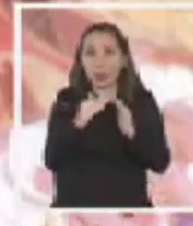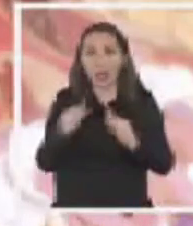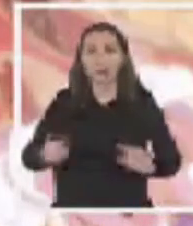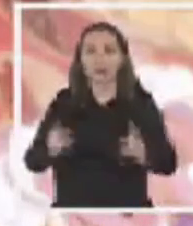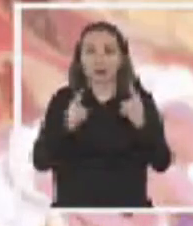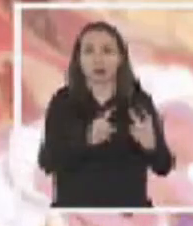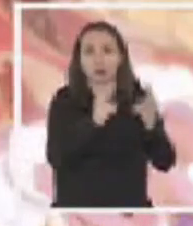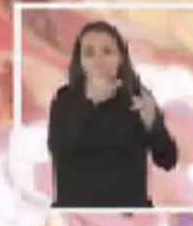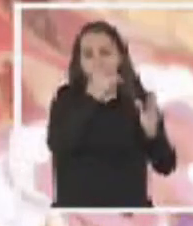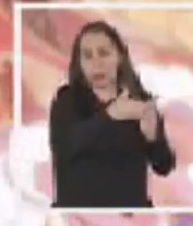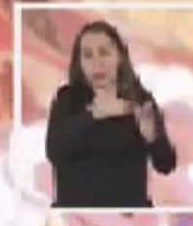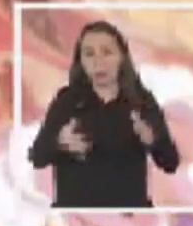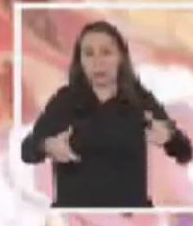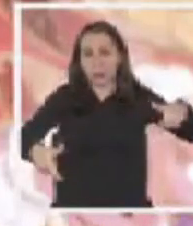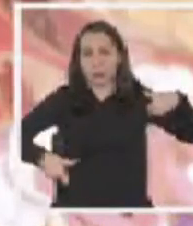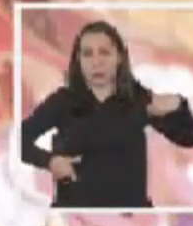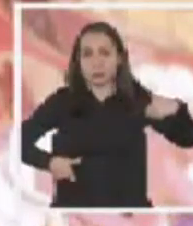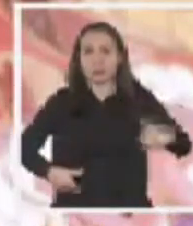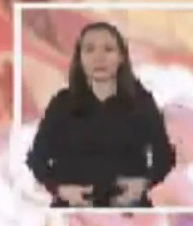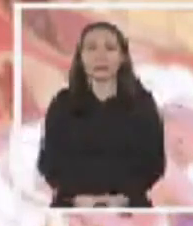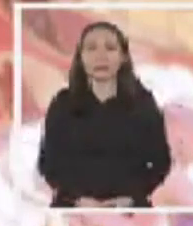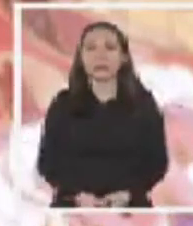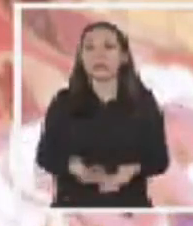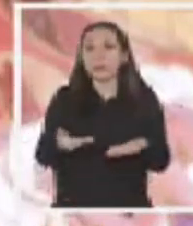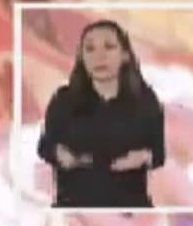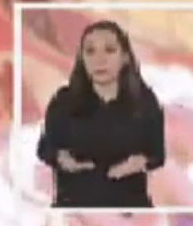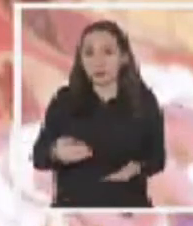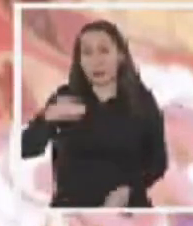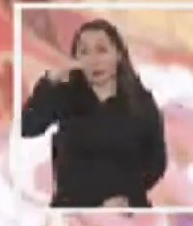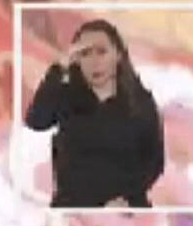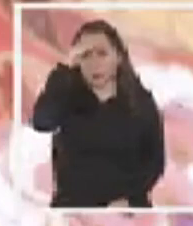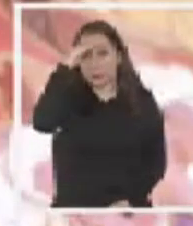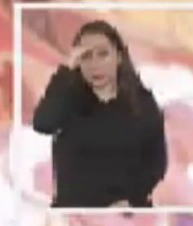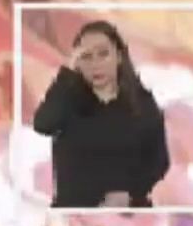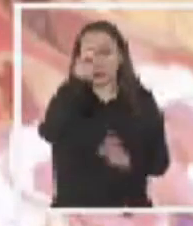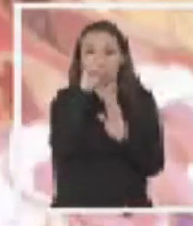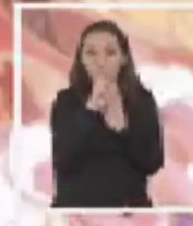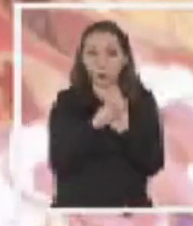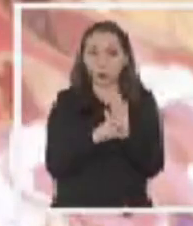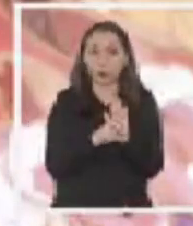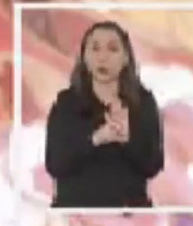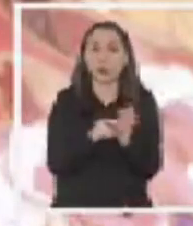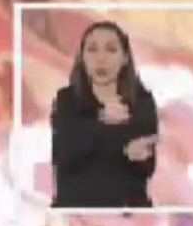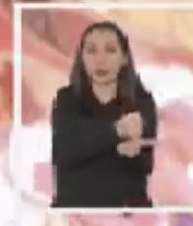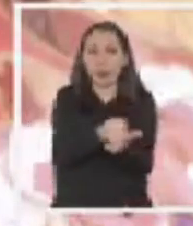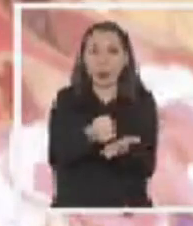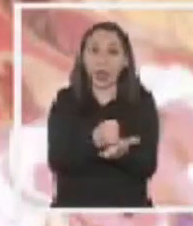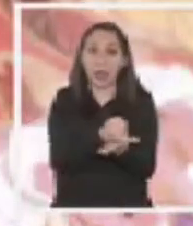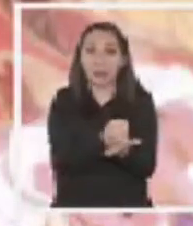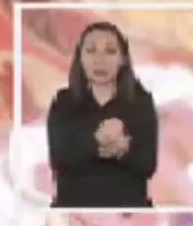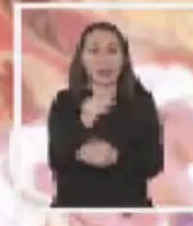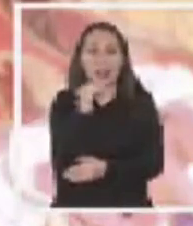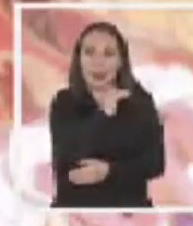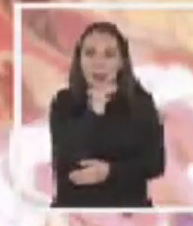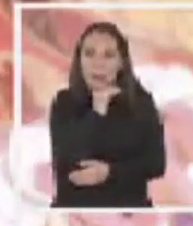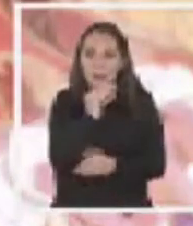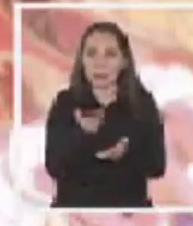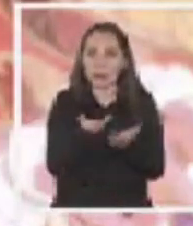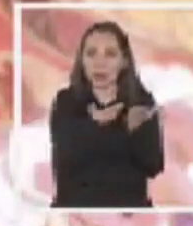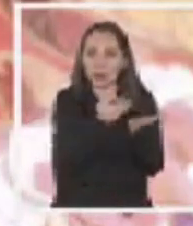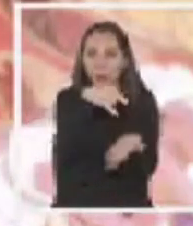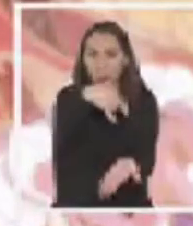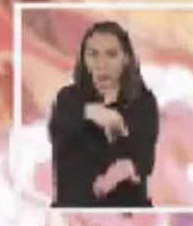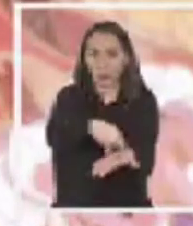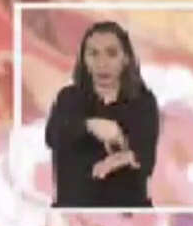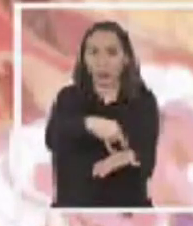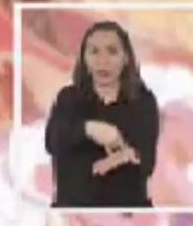durante nuestro período ahora Confío en que este proyecto va a ser tramitado con rapidez por el